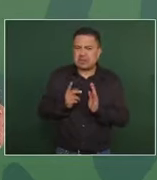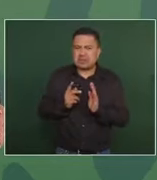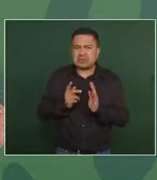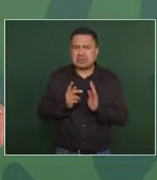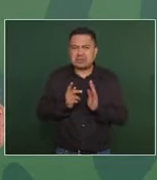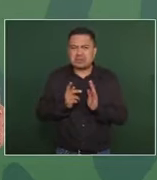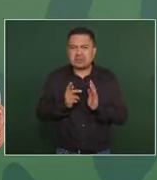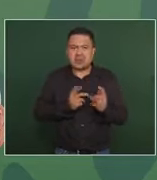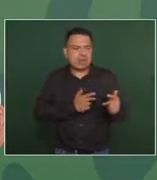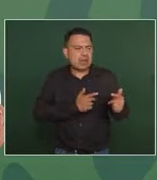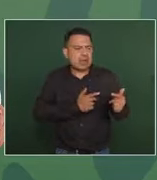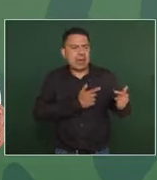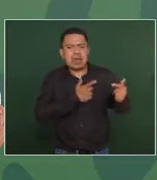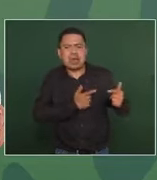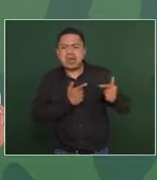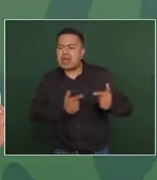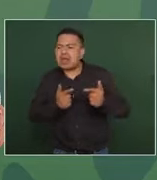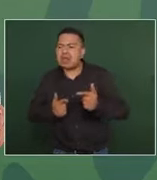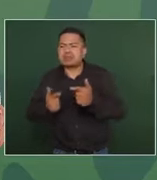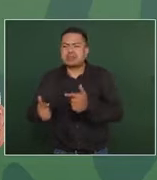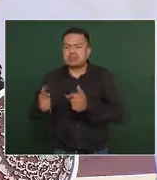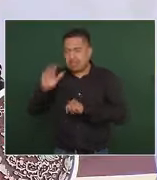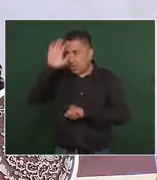esa herencia cultural,